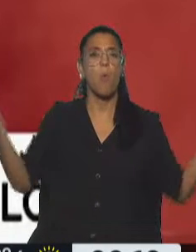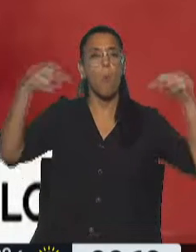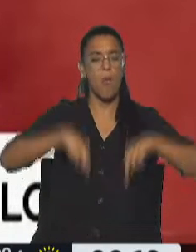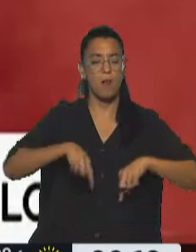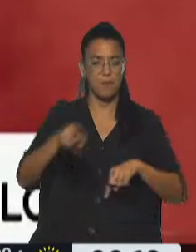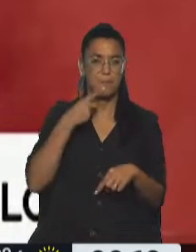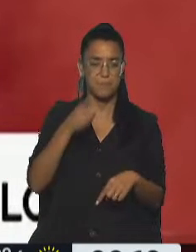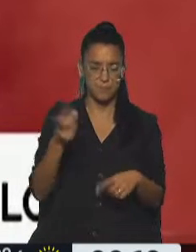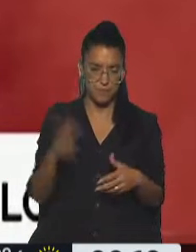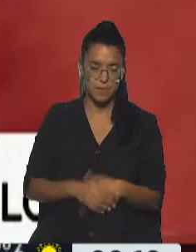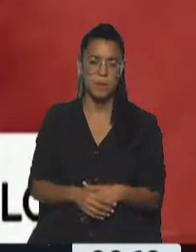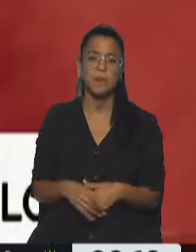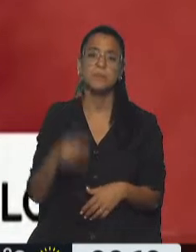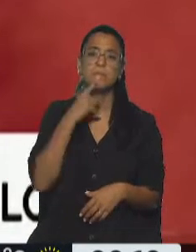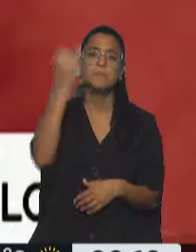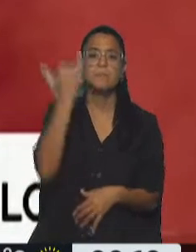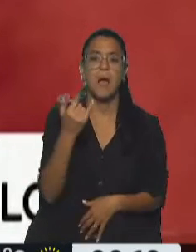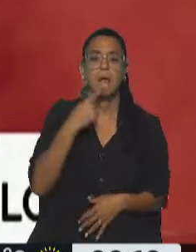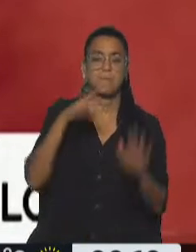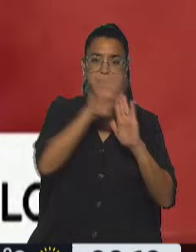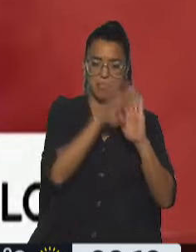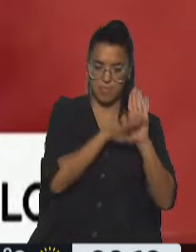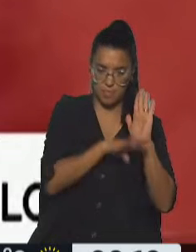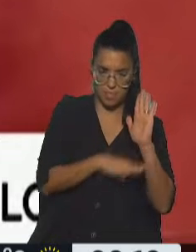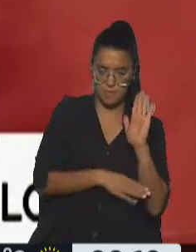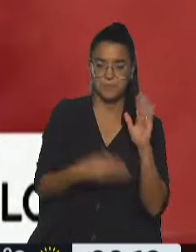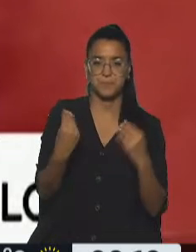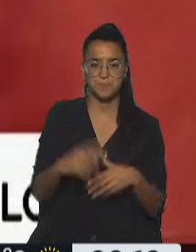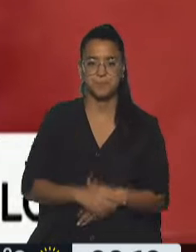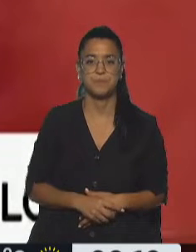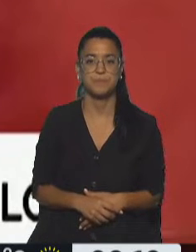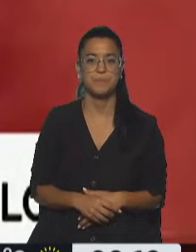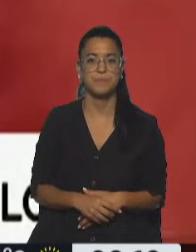cuyo efecto se dictan las siguientes medidas.